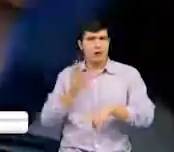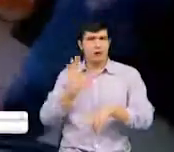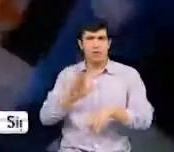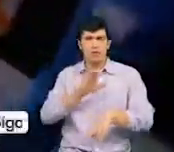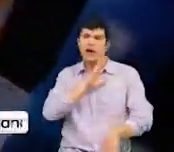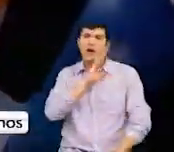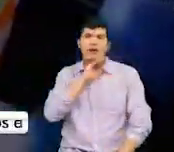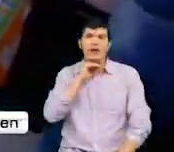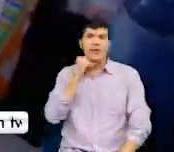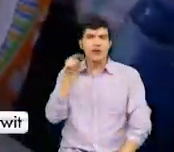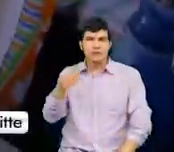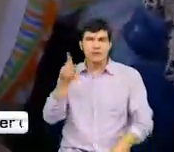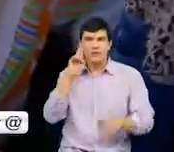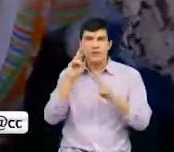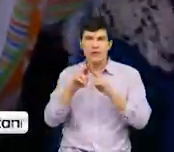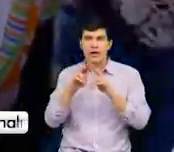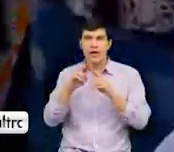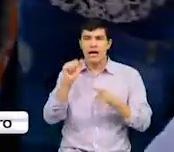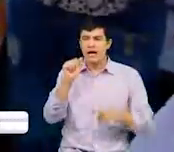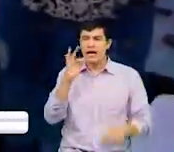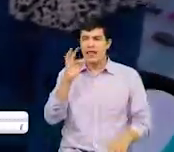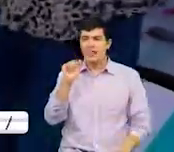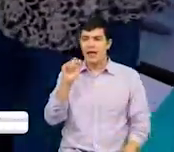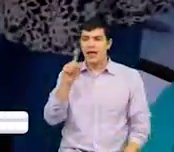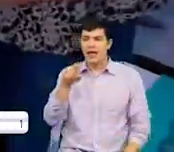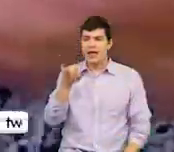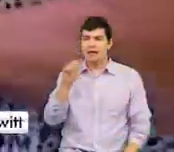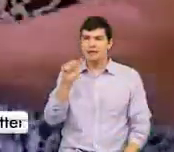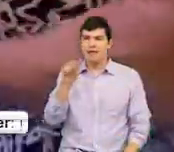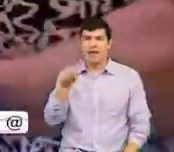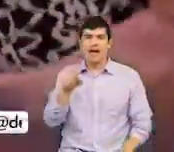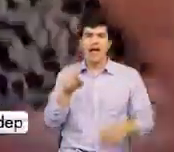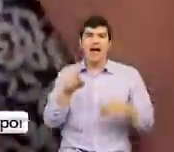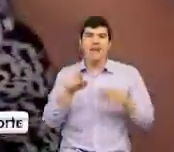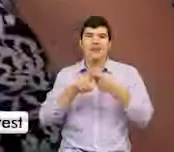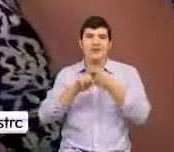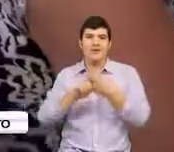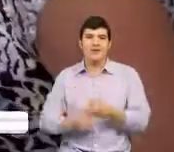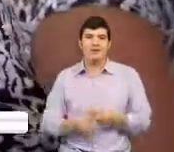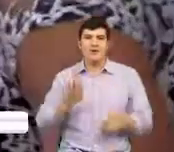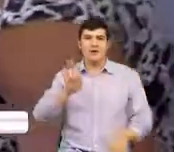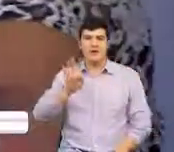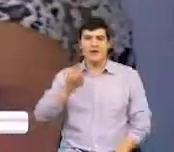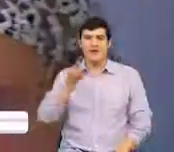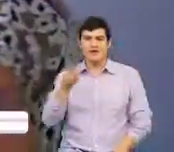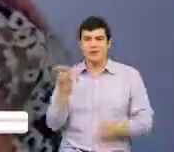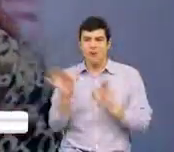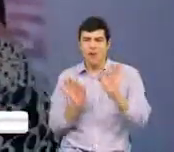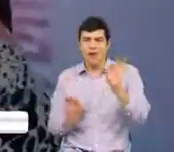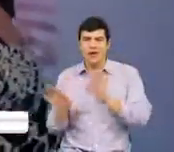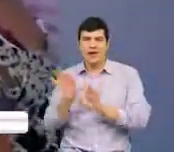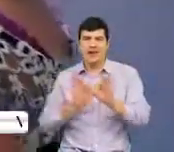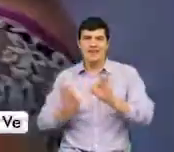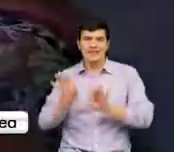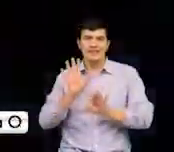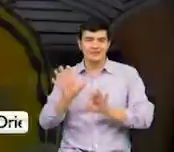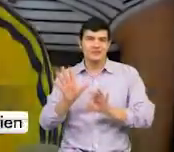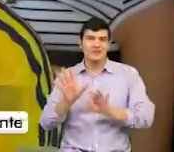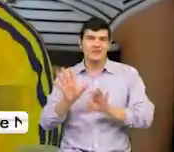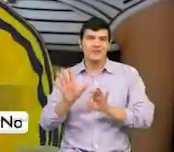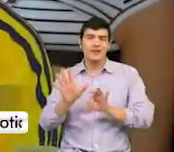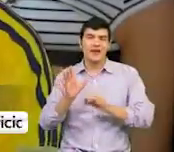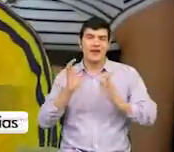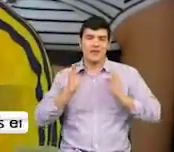enfermedad, conocida como ataxia, afecta el cromosoma 9, que regula gran parte del movimiento en el cuerpo.